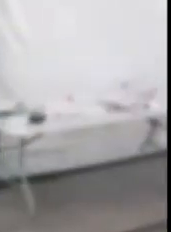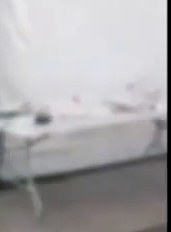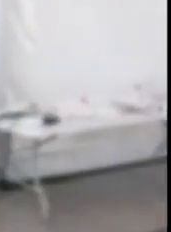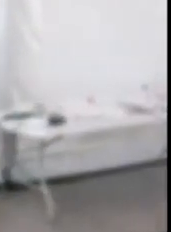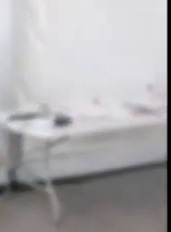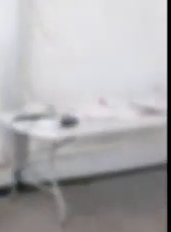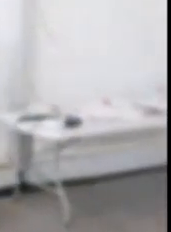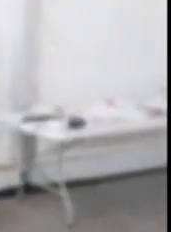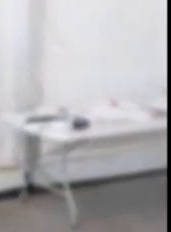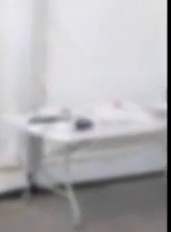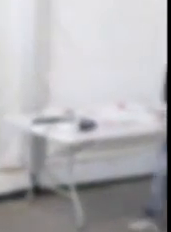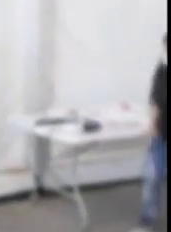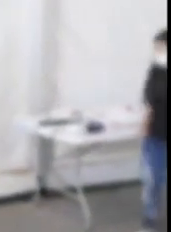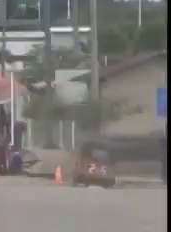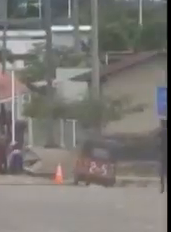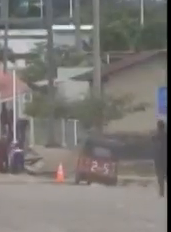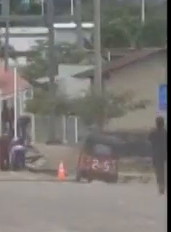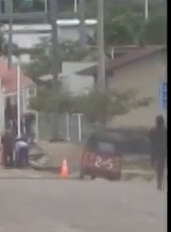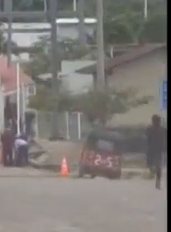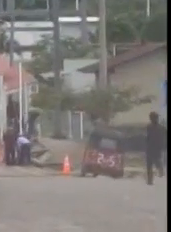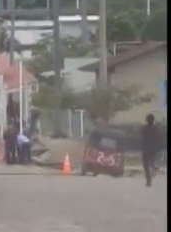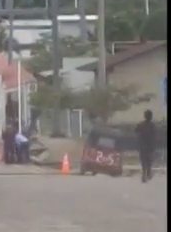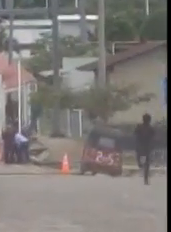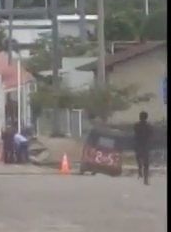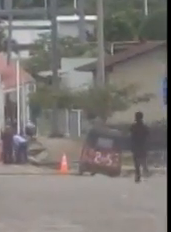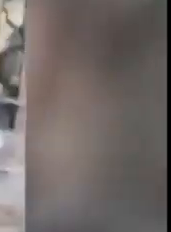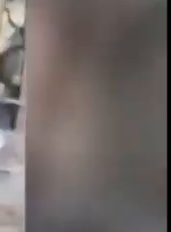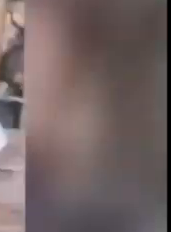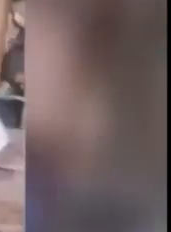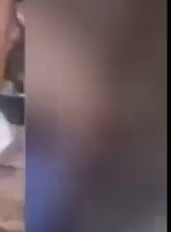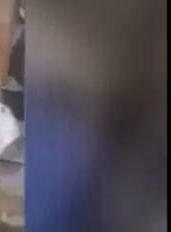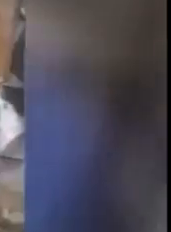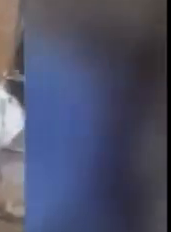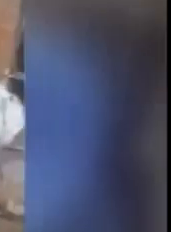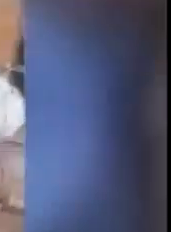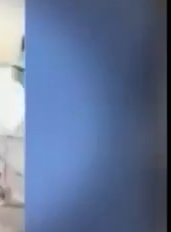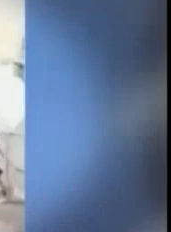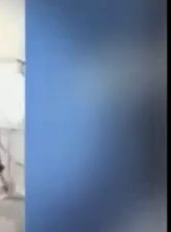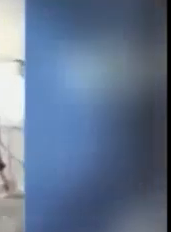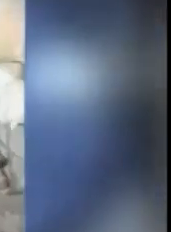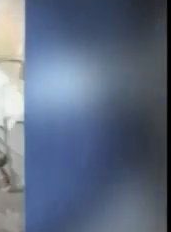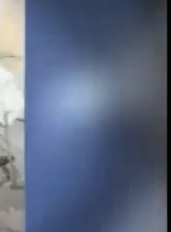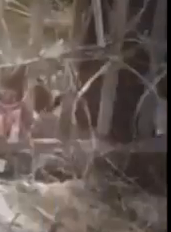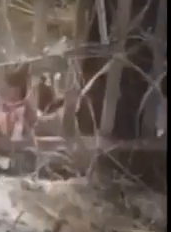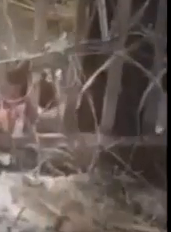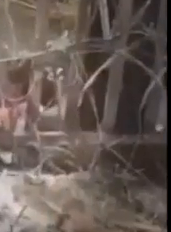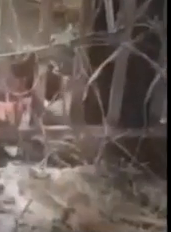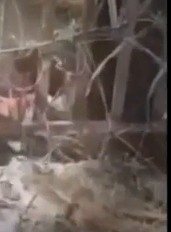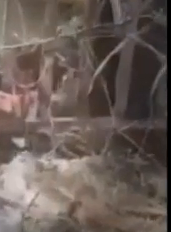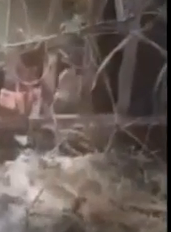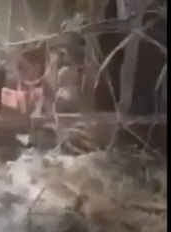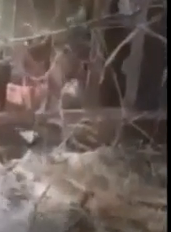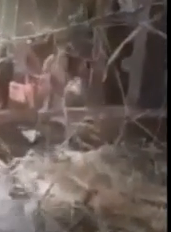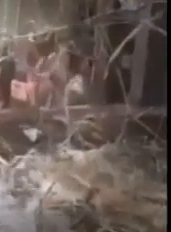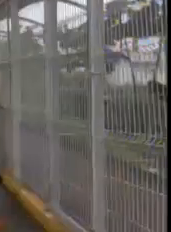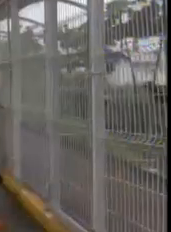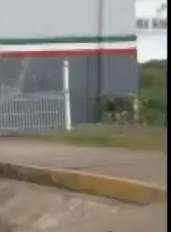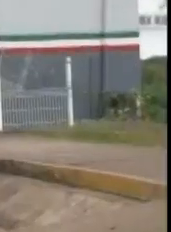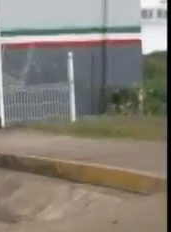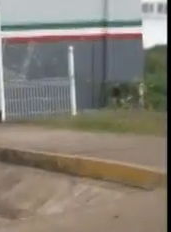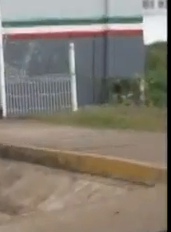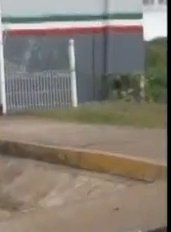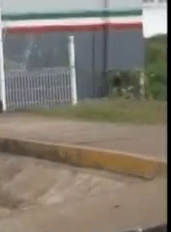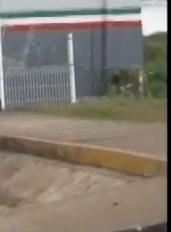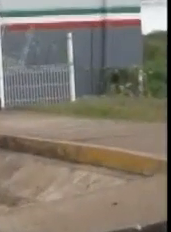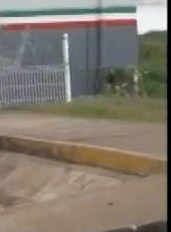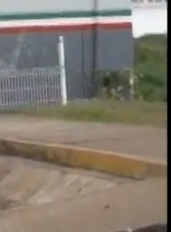tarifas no tarifas varias me refiero dentro de los tratantes desde 60 mil quetzales en el viaje más peligroso que